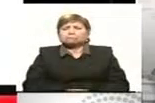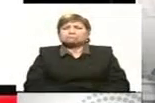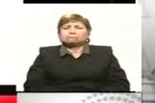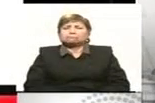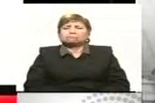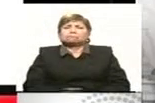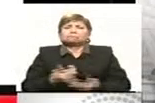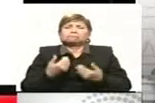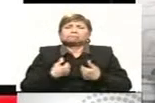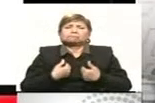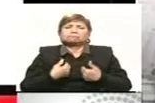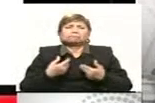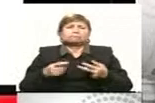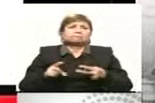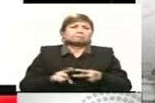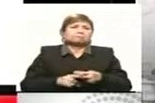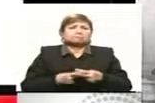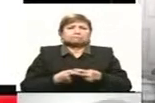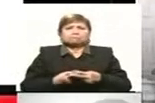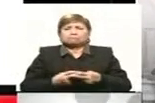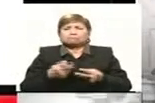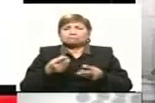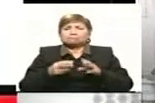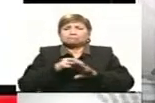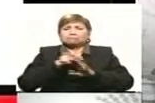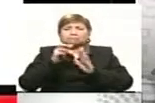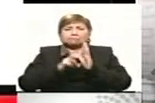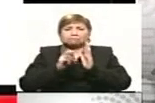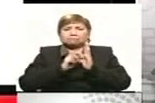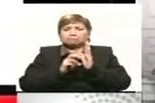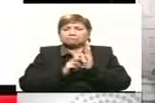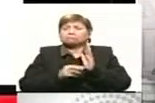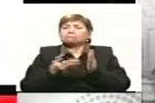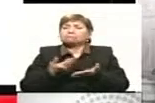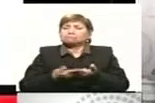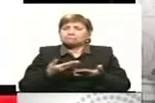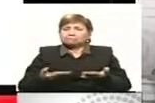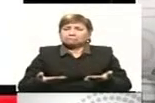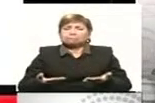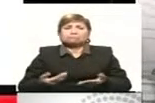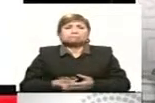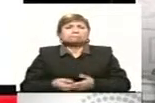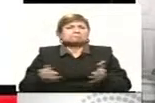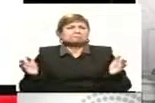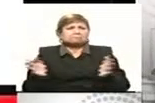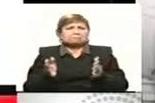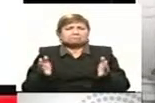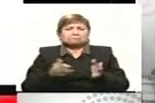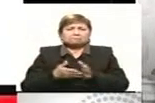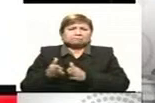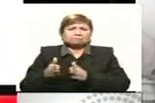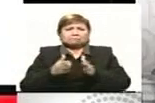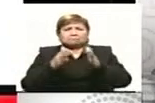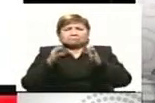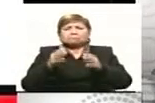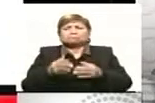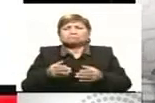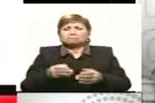hemos tenido iniciativas y algunos programas para dar un mantenimiento a los pequeños caminos